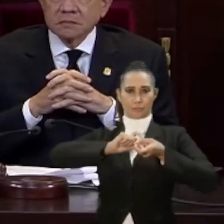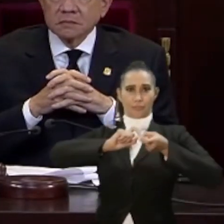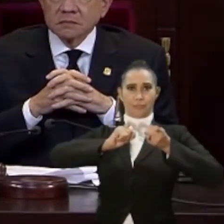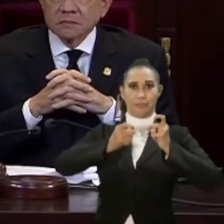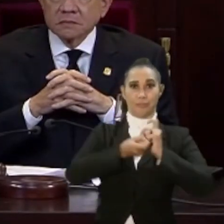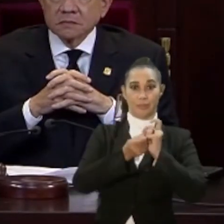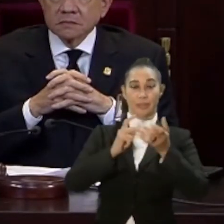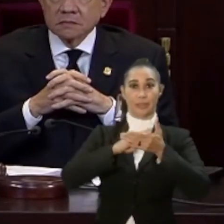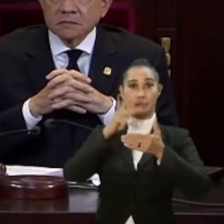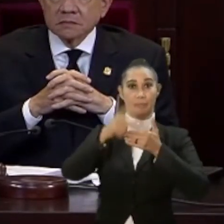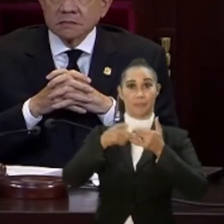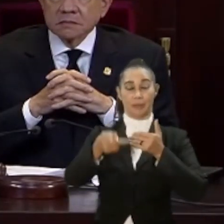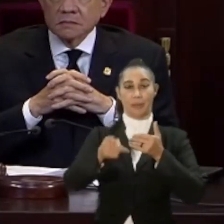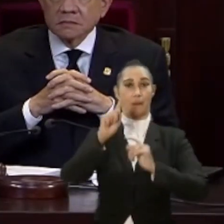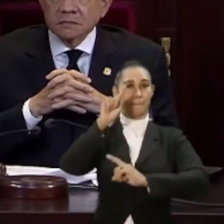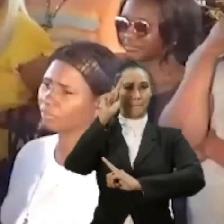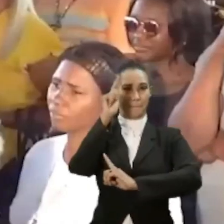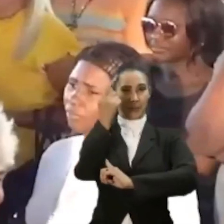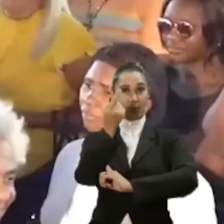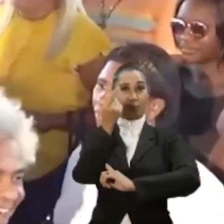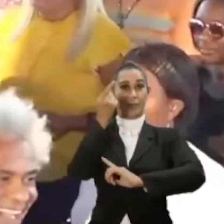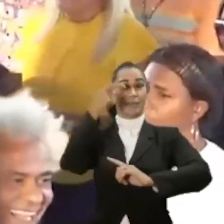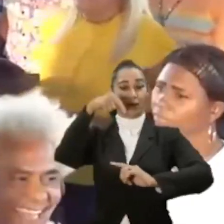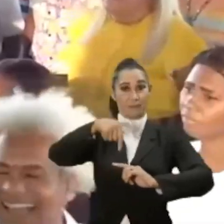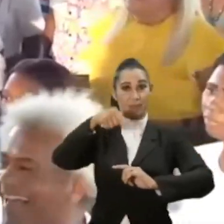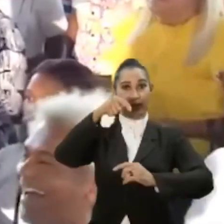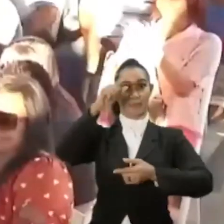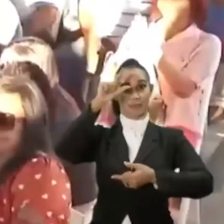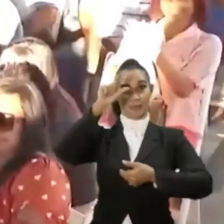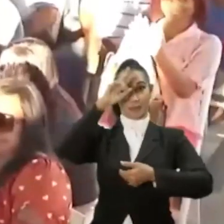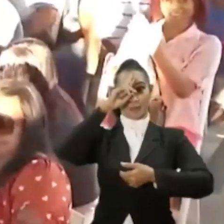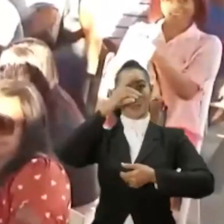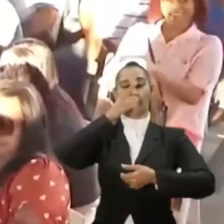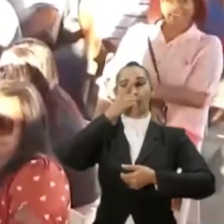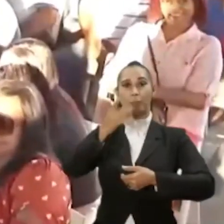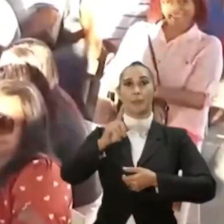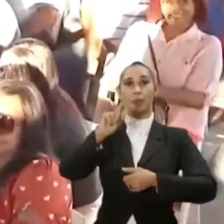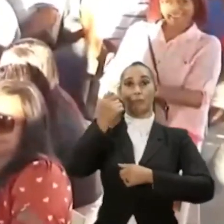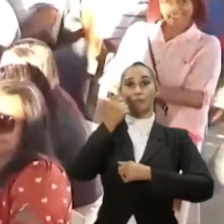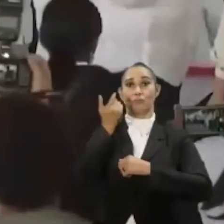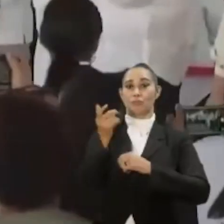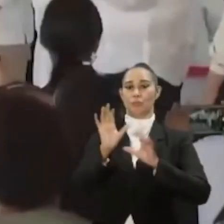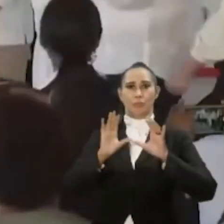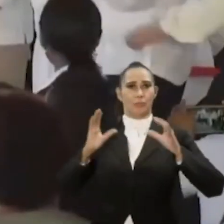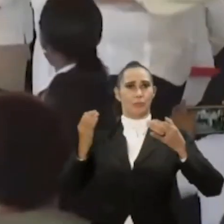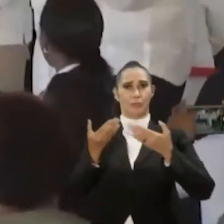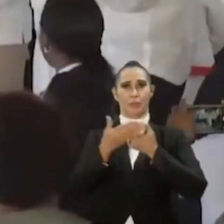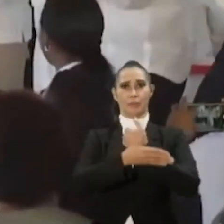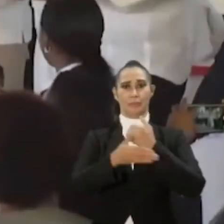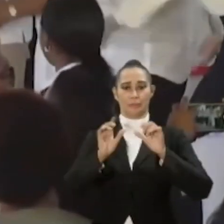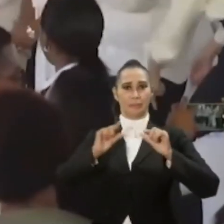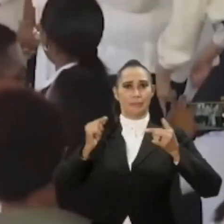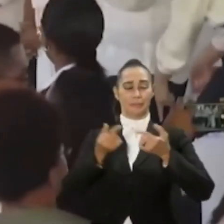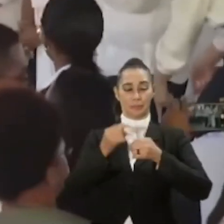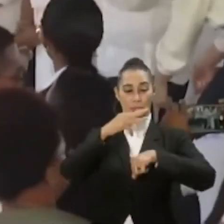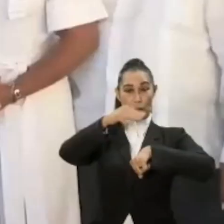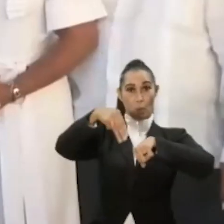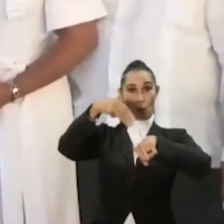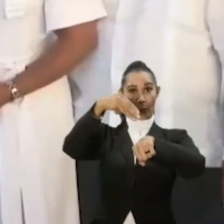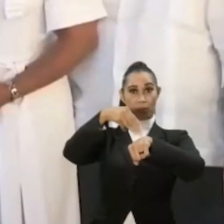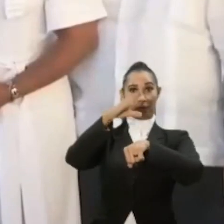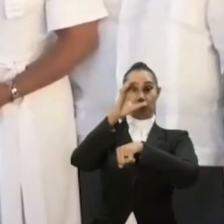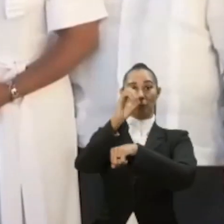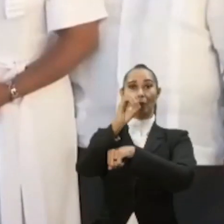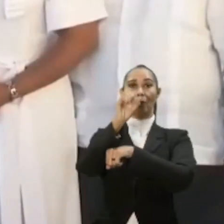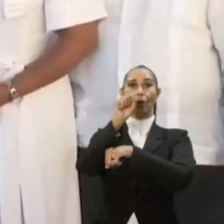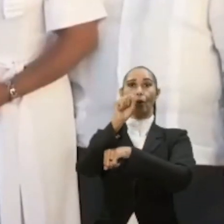de este plan, por primera vez en la historia de la República Dominicana, un pueblo completo, el municipio de Consuelo